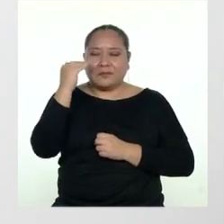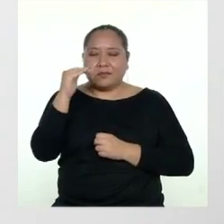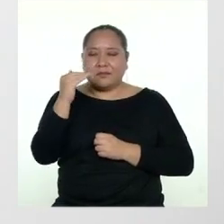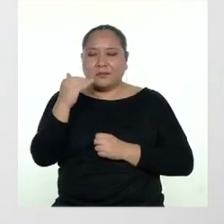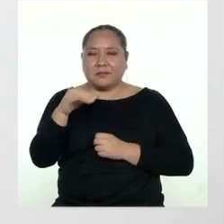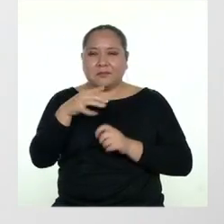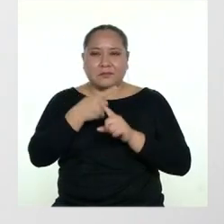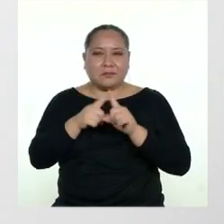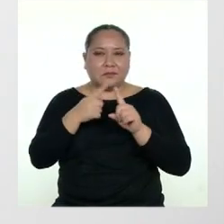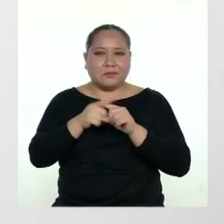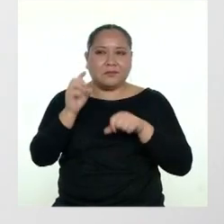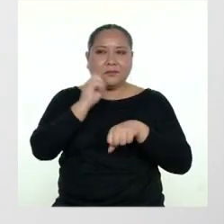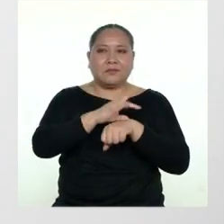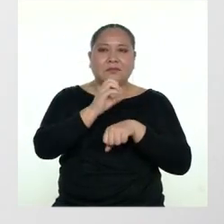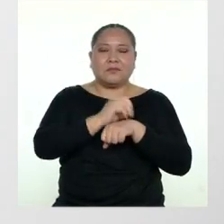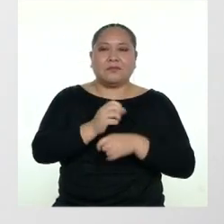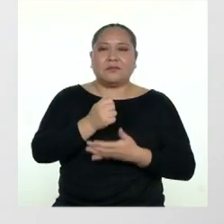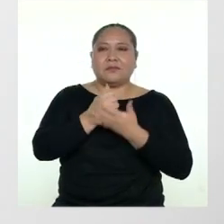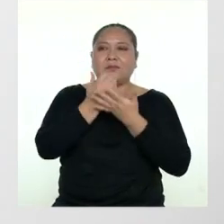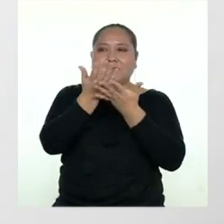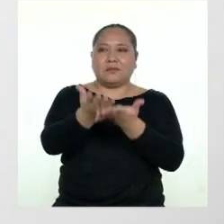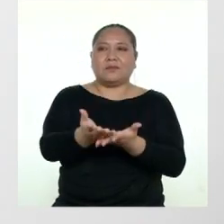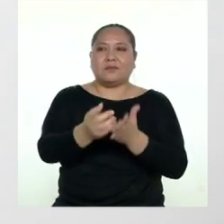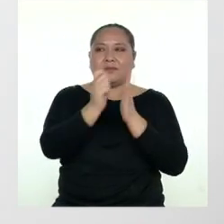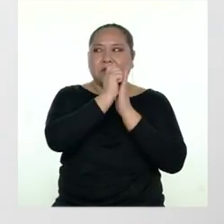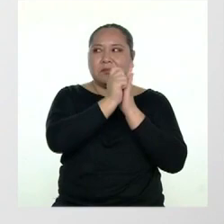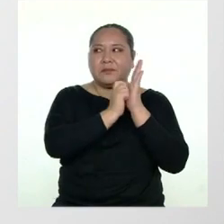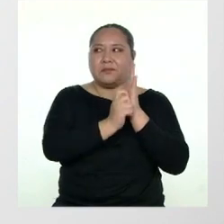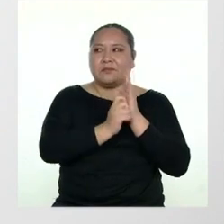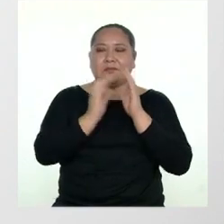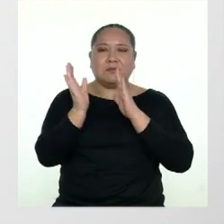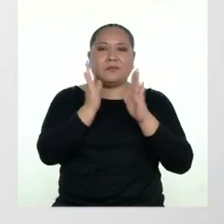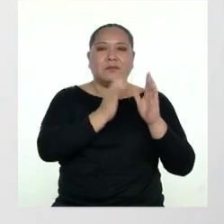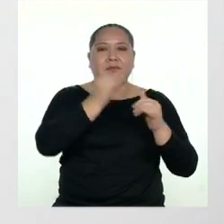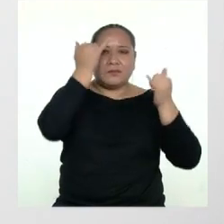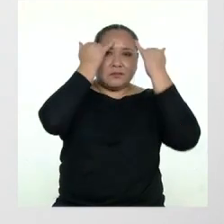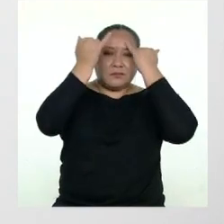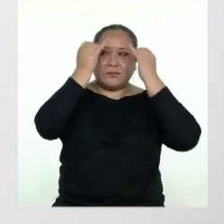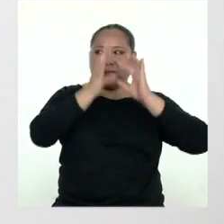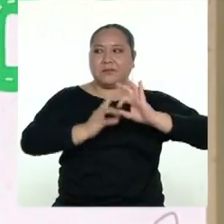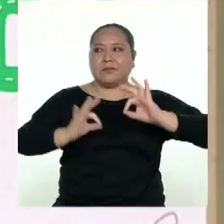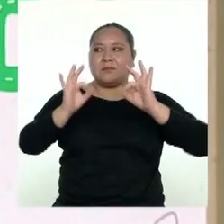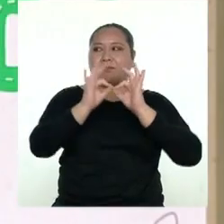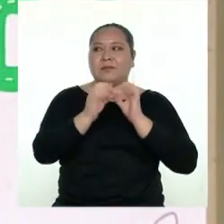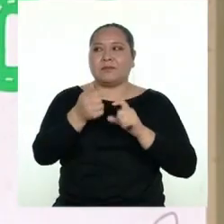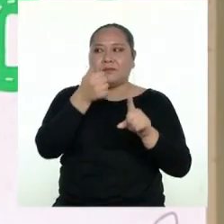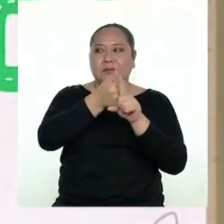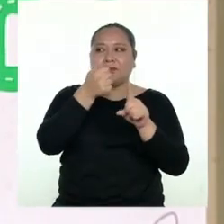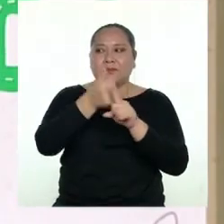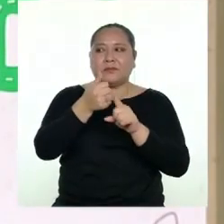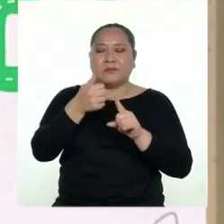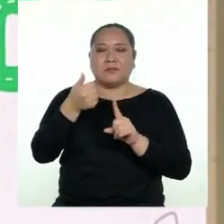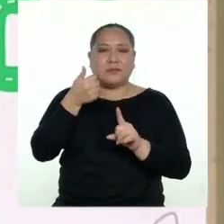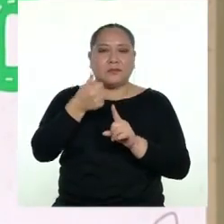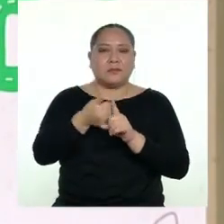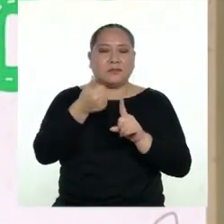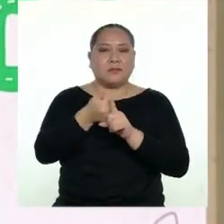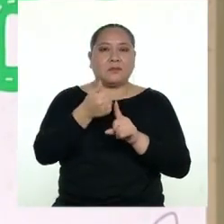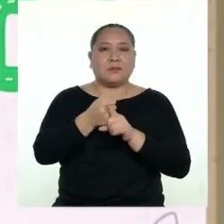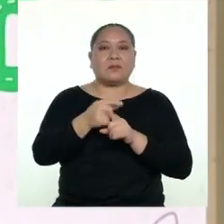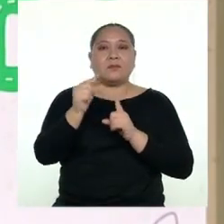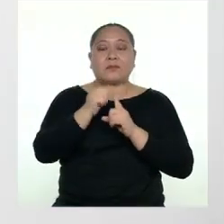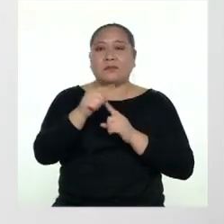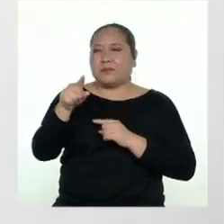diferentes recomendaciones que brinda el texto y armar la idea central con nuestras propias palabras. Eso es el parafraseo,